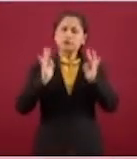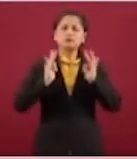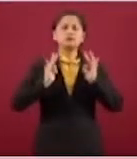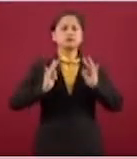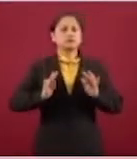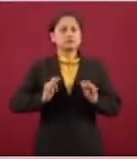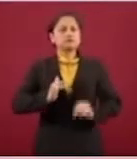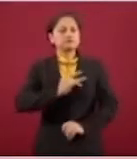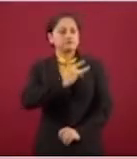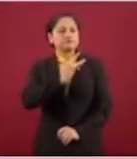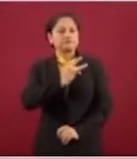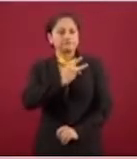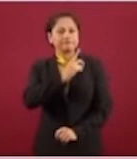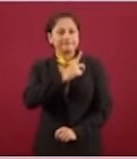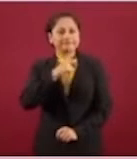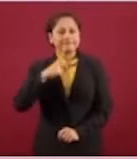de que se trata